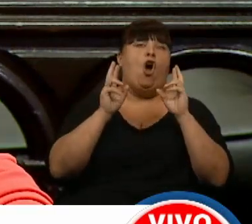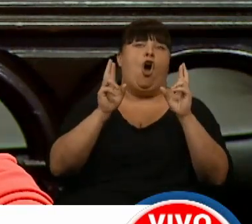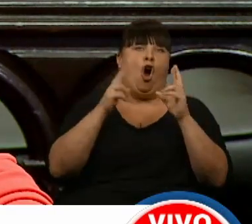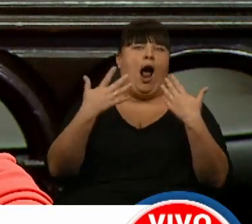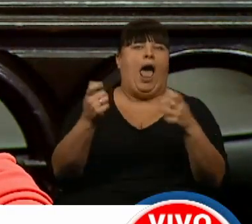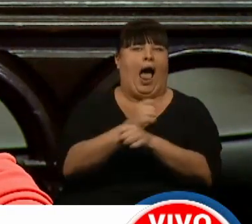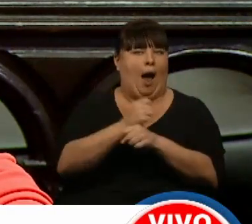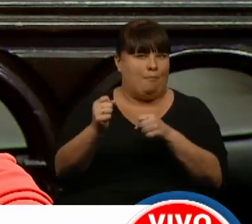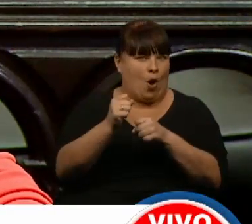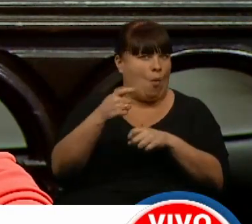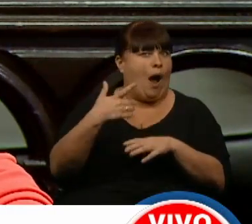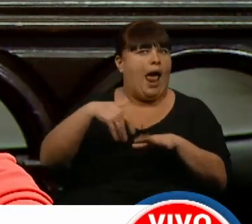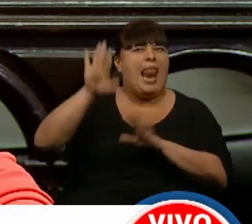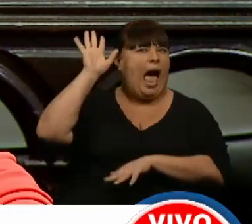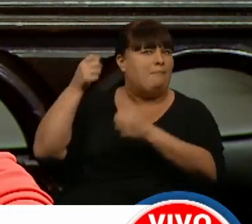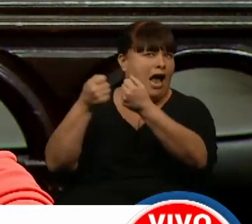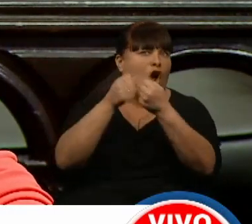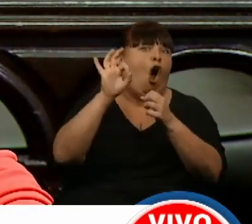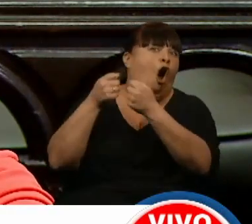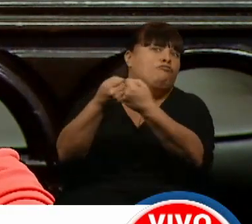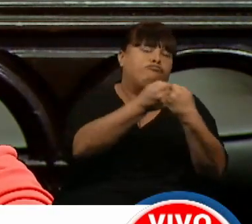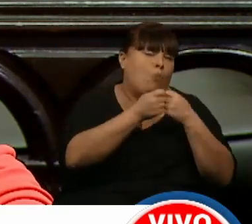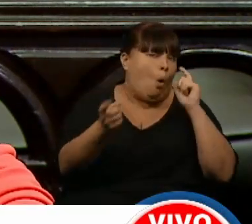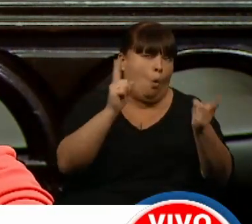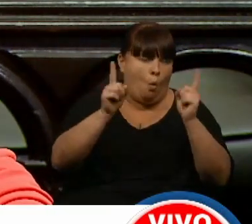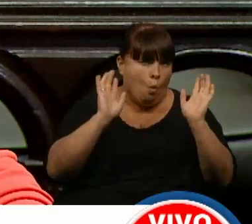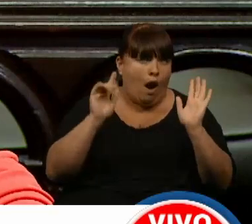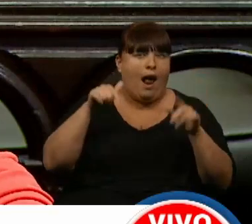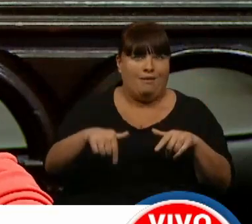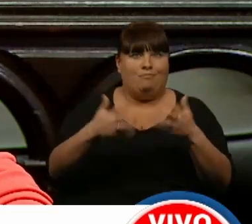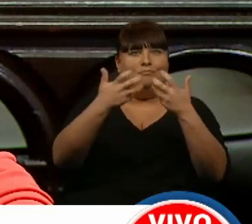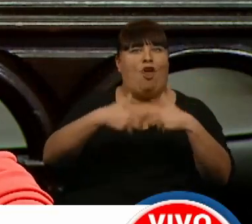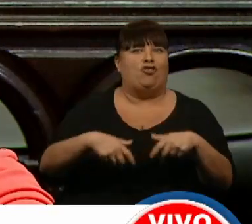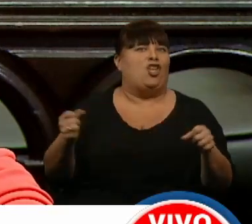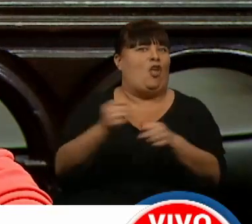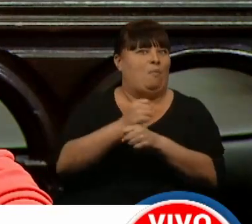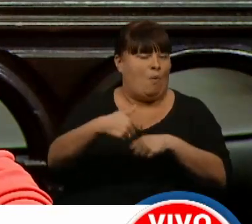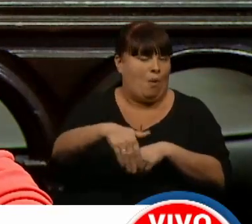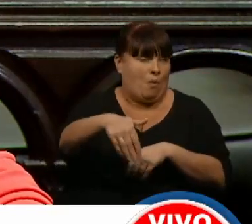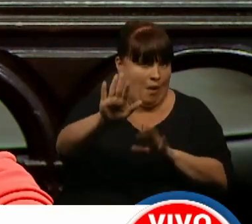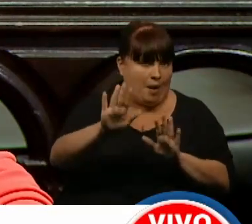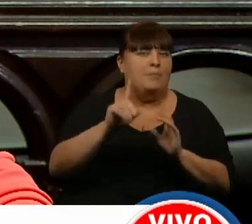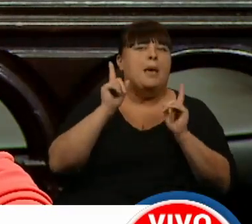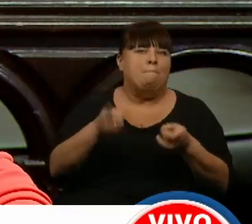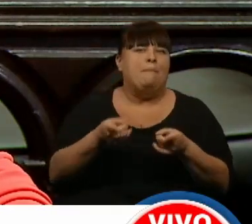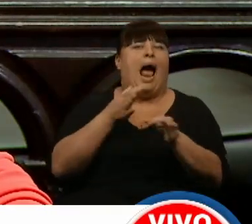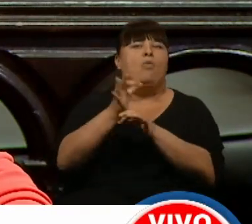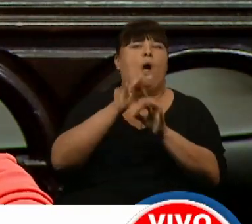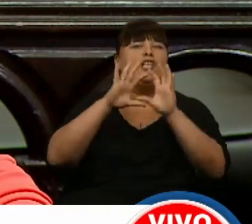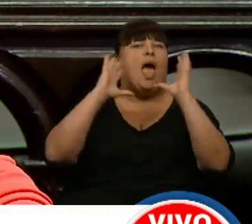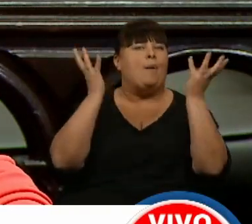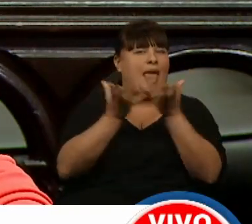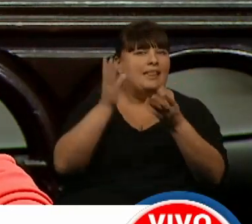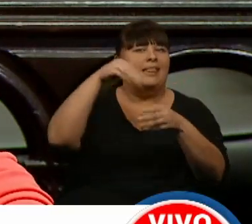a sancionar por una enorme mayoría o por unanimidad este proyecto que incorpora la educación